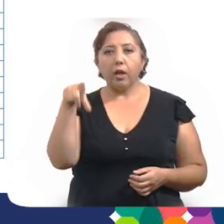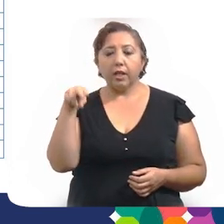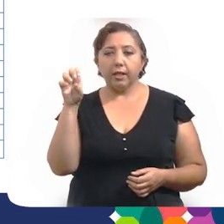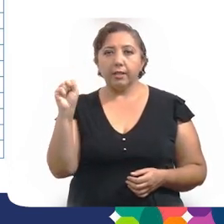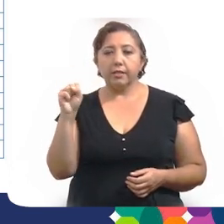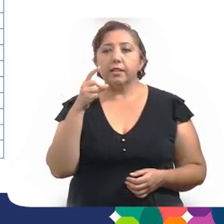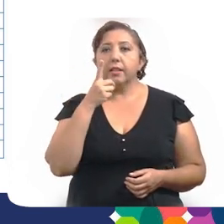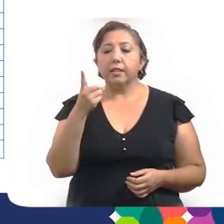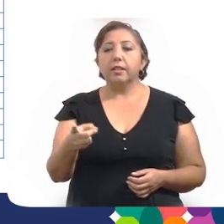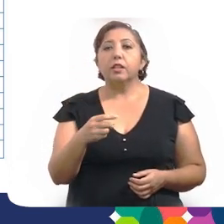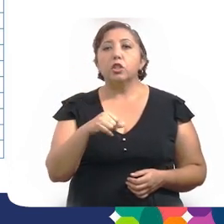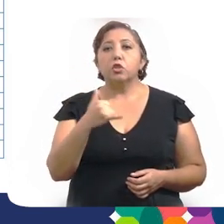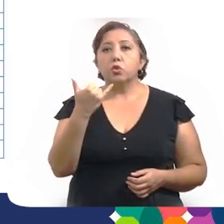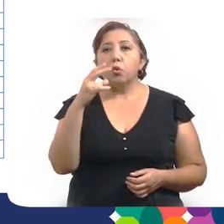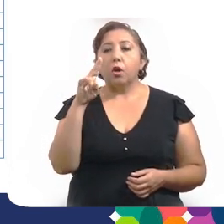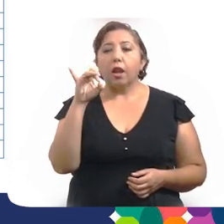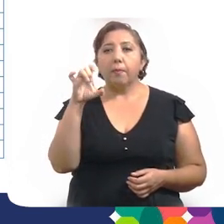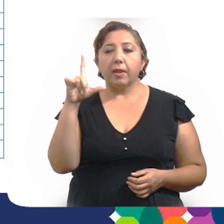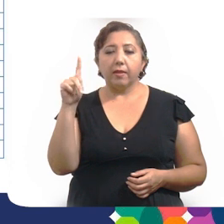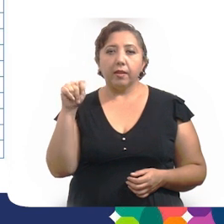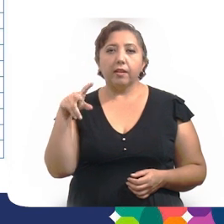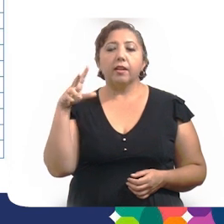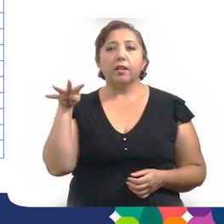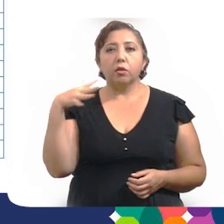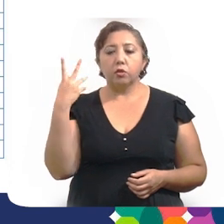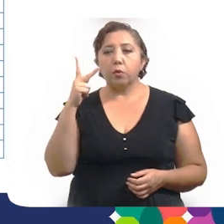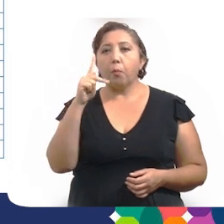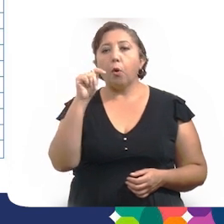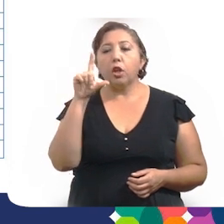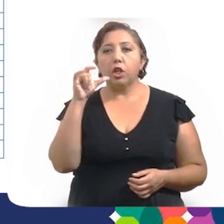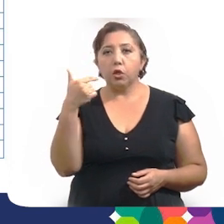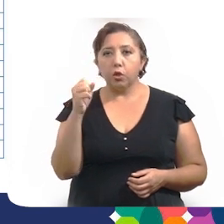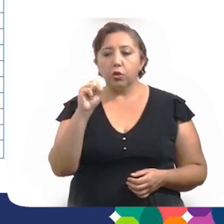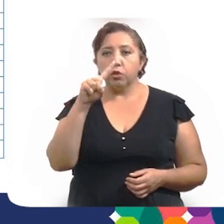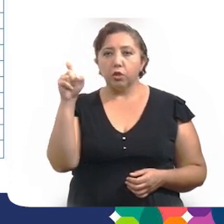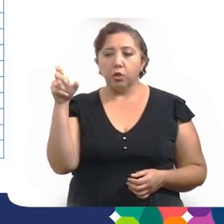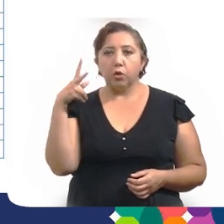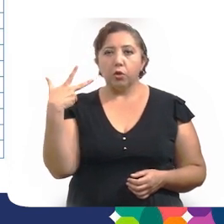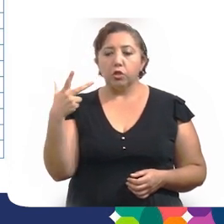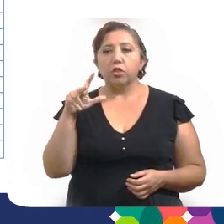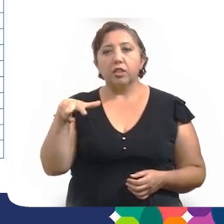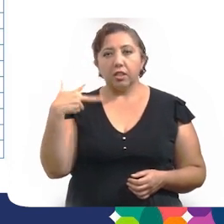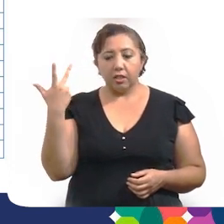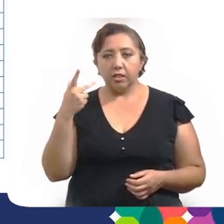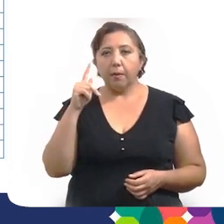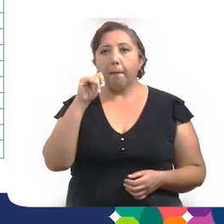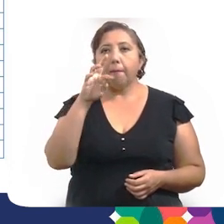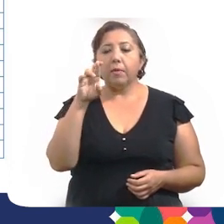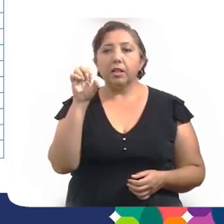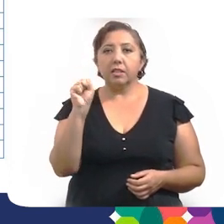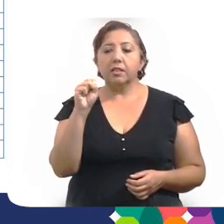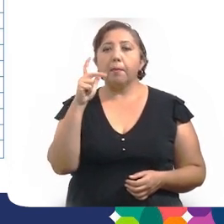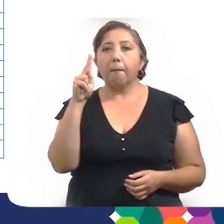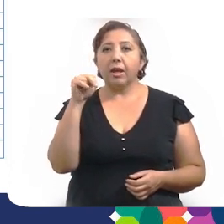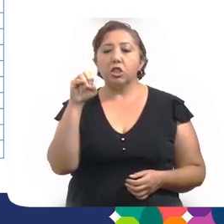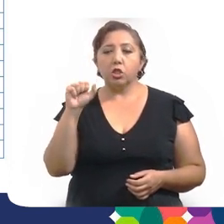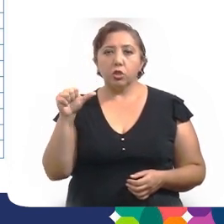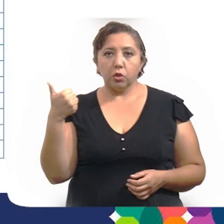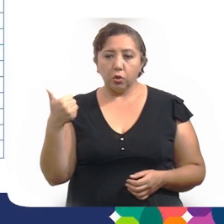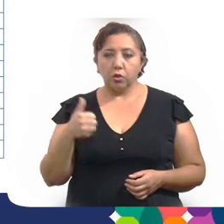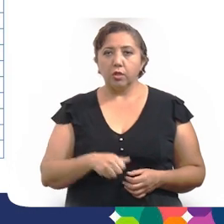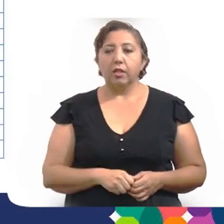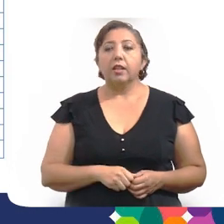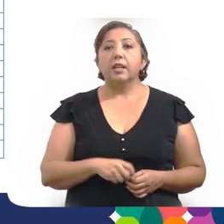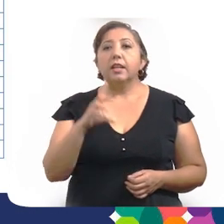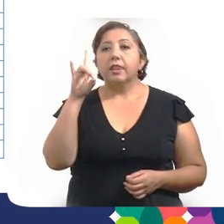Madero, Musá y Yucalpetén 14, Polígono 108 y Chencú 13, Brisas del Norte y Pensiones 11,